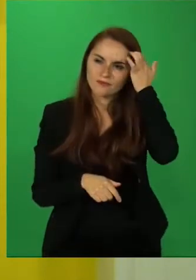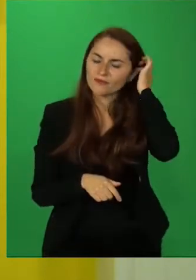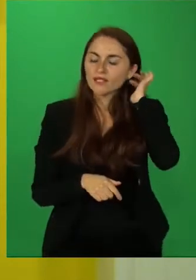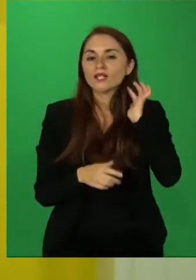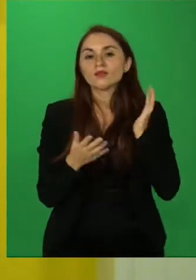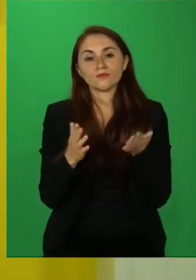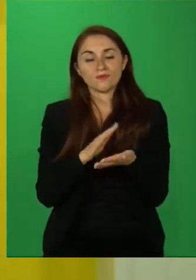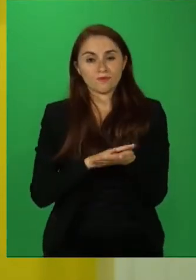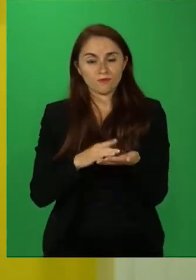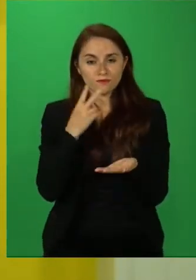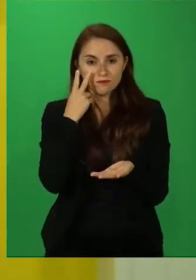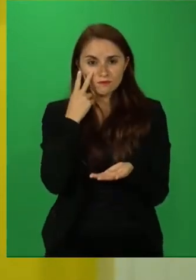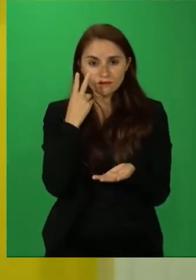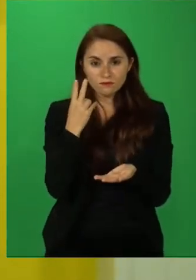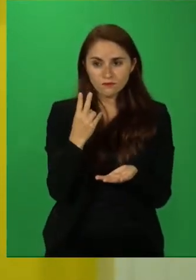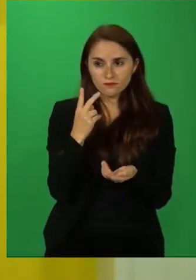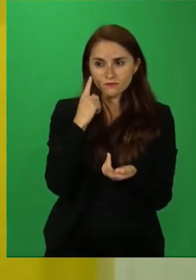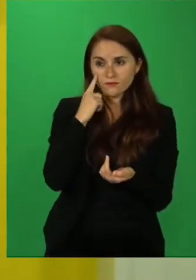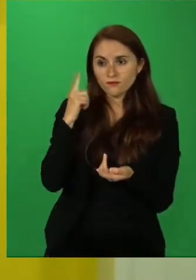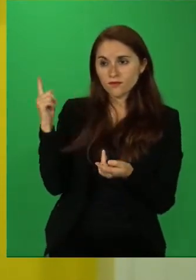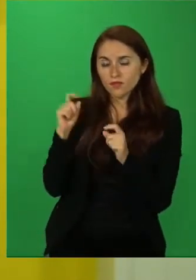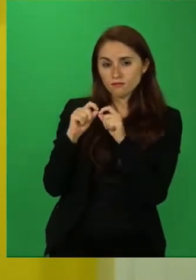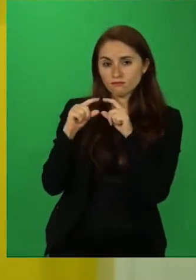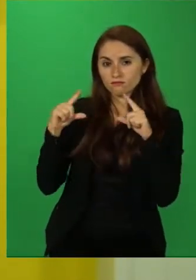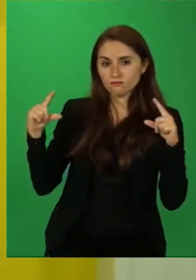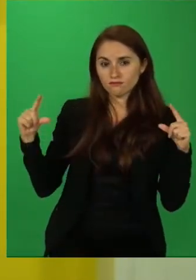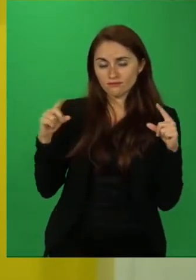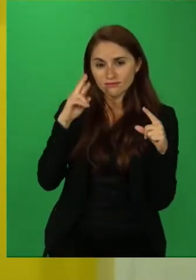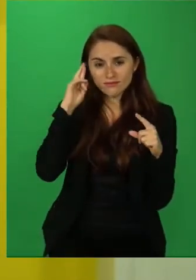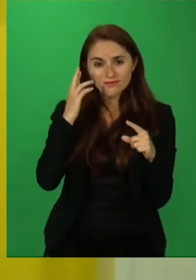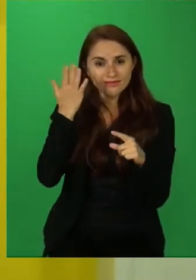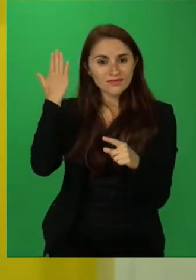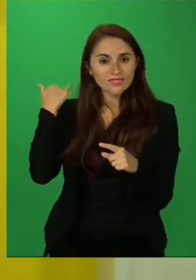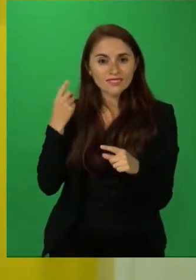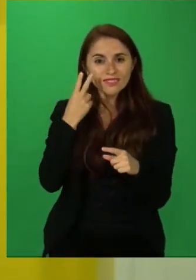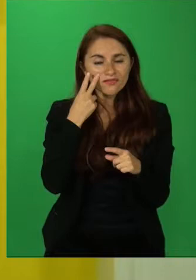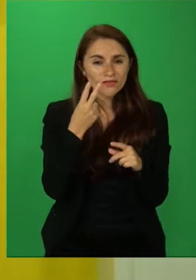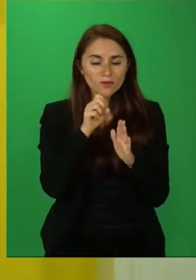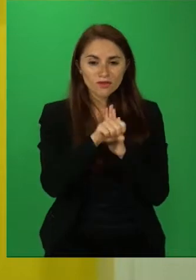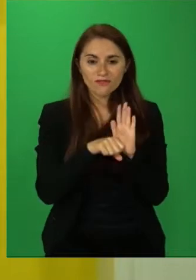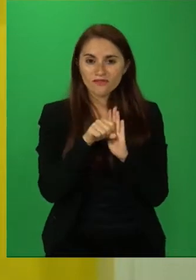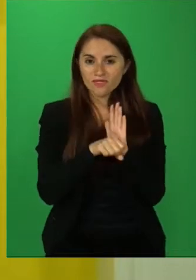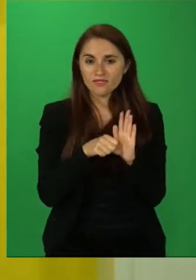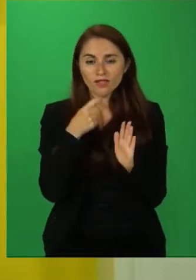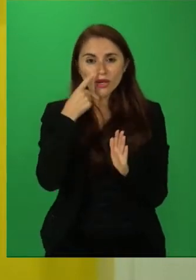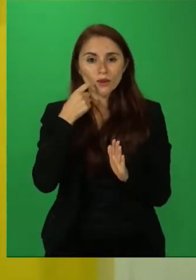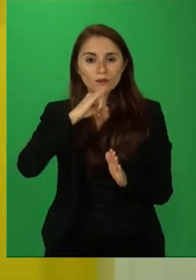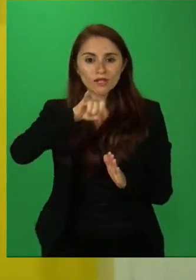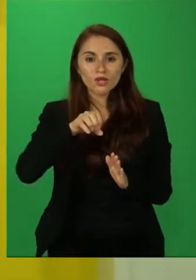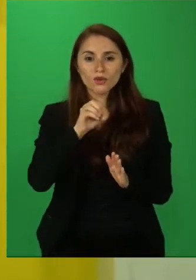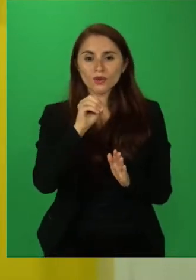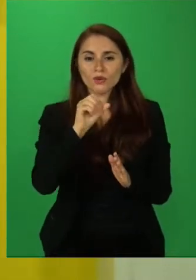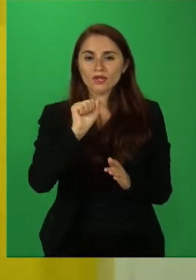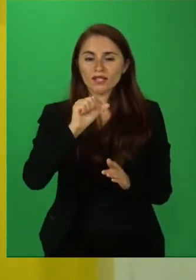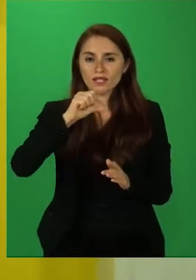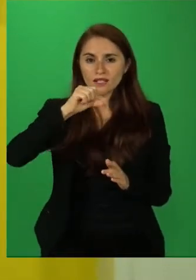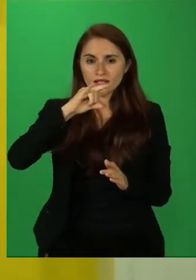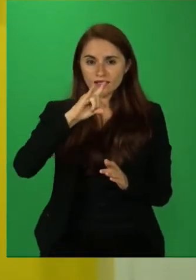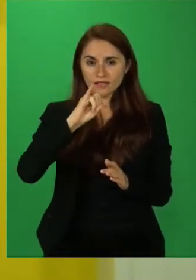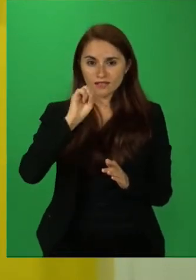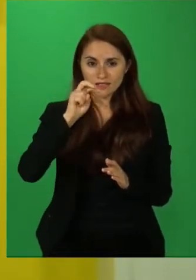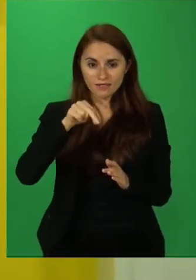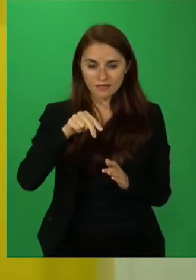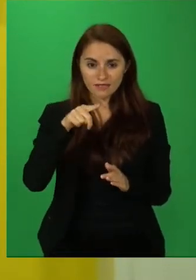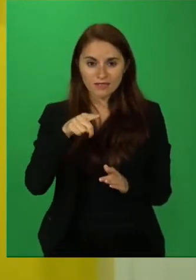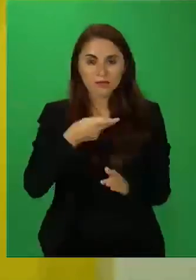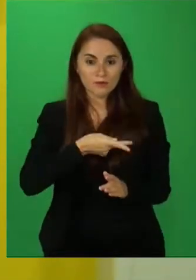Si te fijas, acá hay un extracto del discurso que analizamos en la clase número 2 de Joaquín Phoenix, el ganador